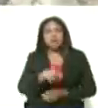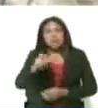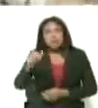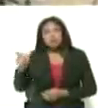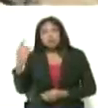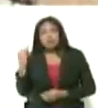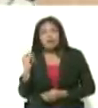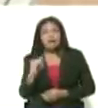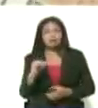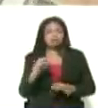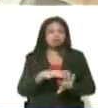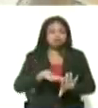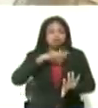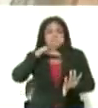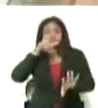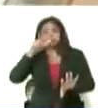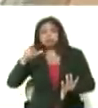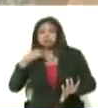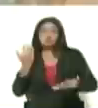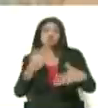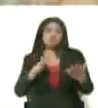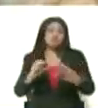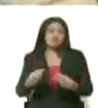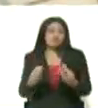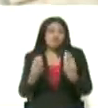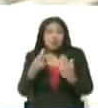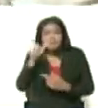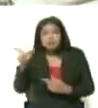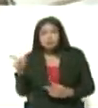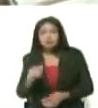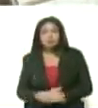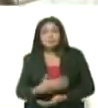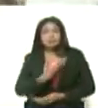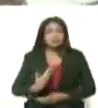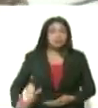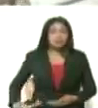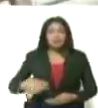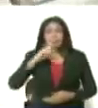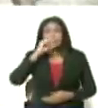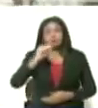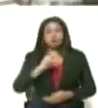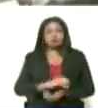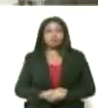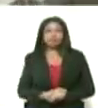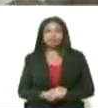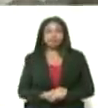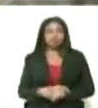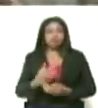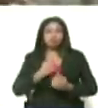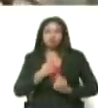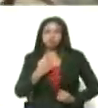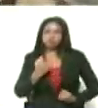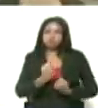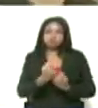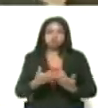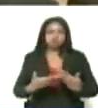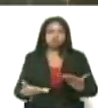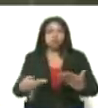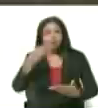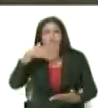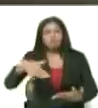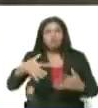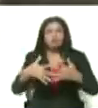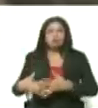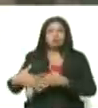que lamentablemente han fallecido. El presidente Nicolás Maduro ha extendido nuestra solidaridad al pueblo de los